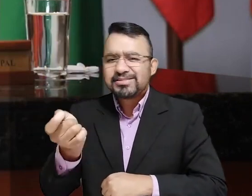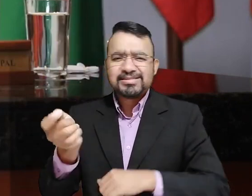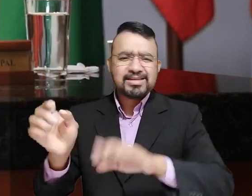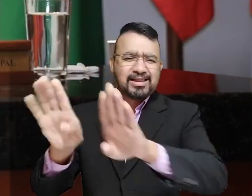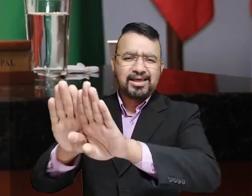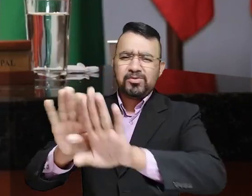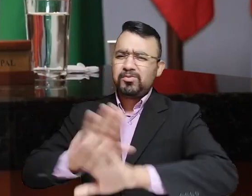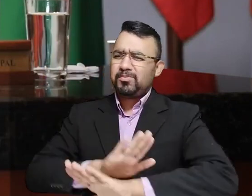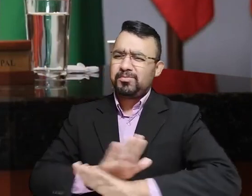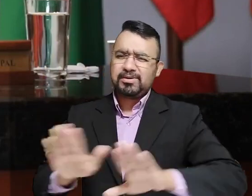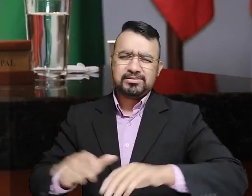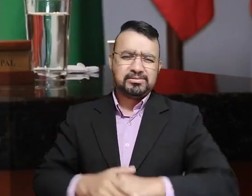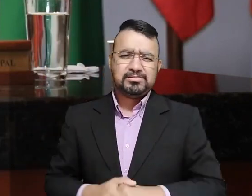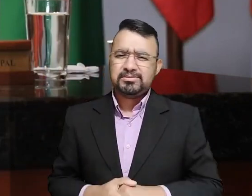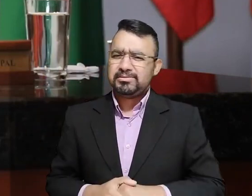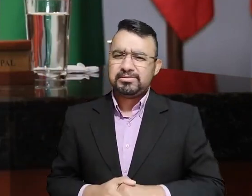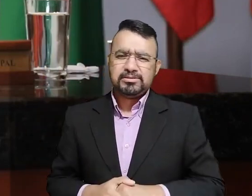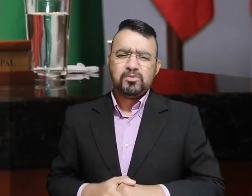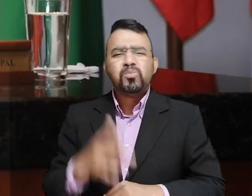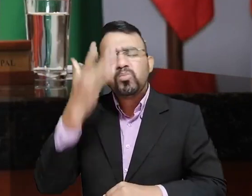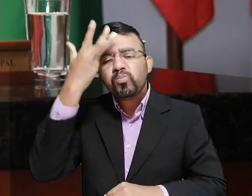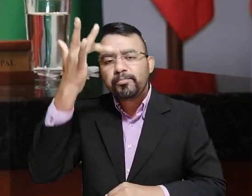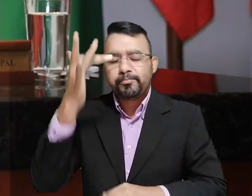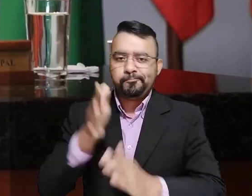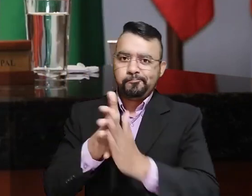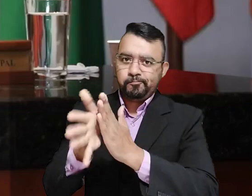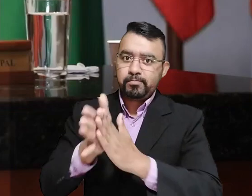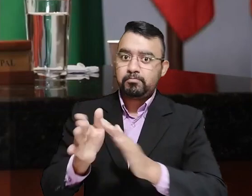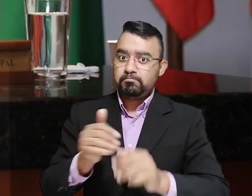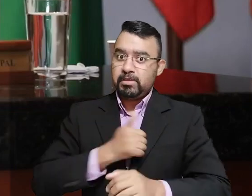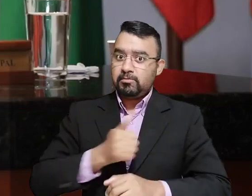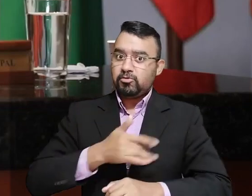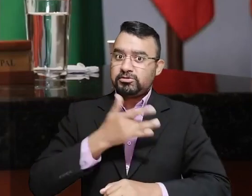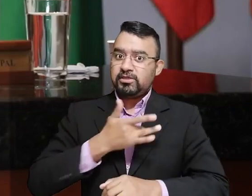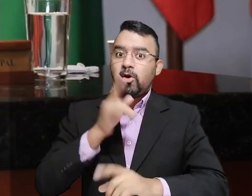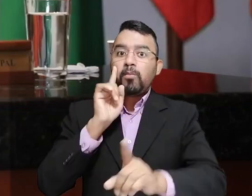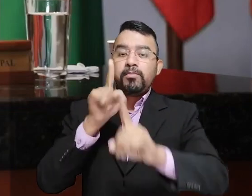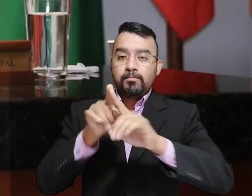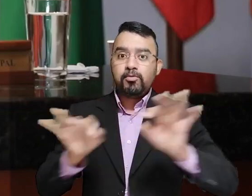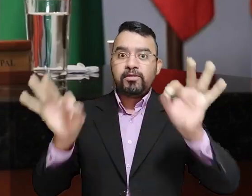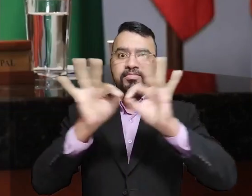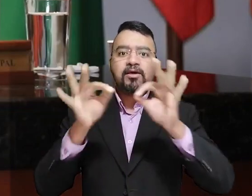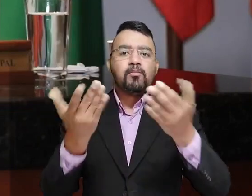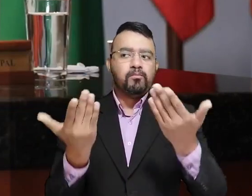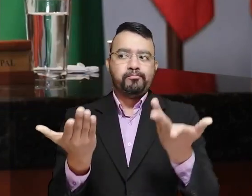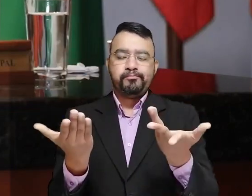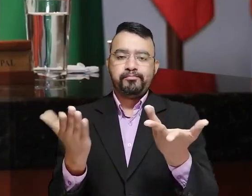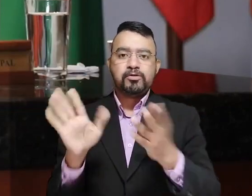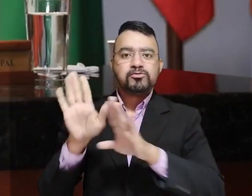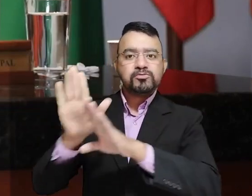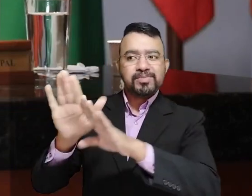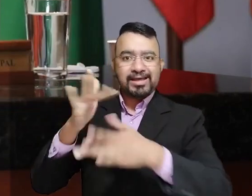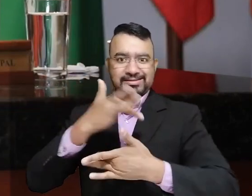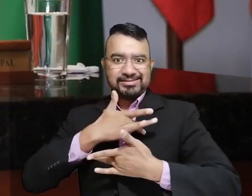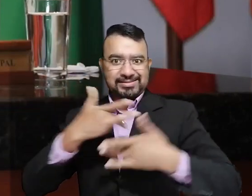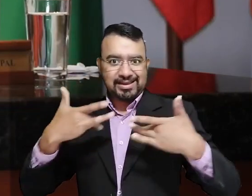semana. Creo que esto tiene que tener un punto de equilibrio entre la salud,